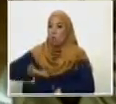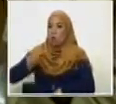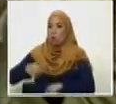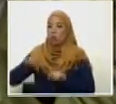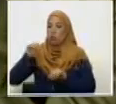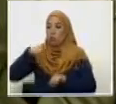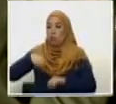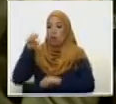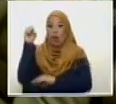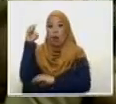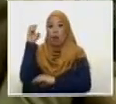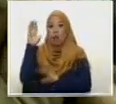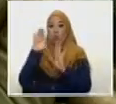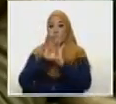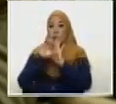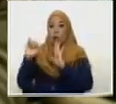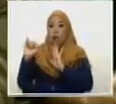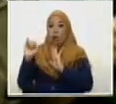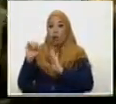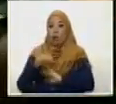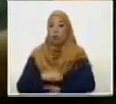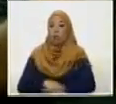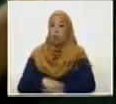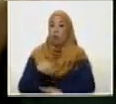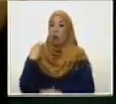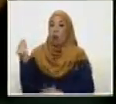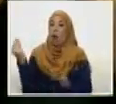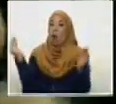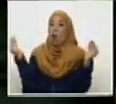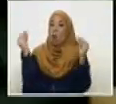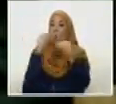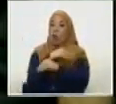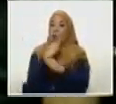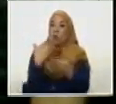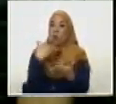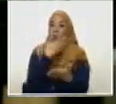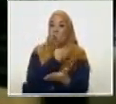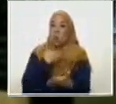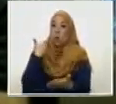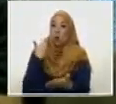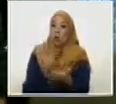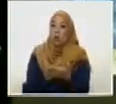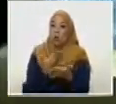en esta asamblea este acuerdo que se está proponiendo,